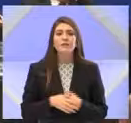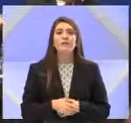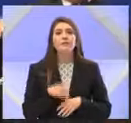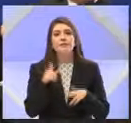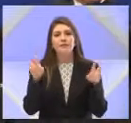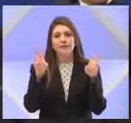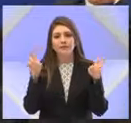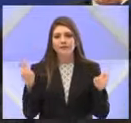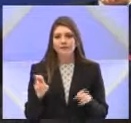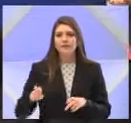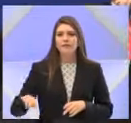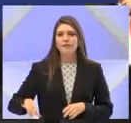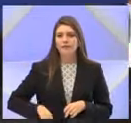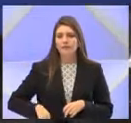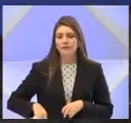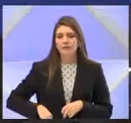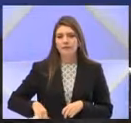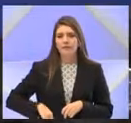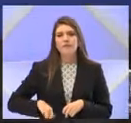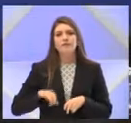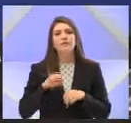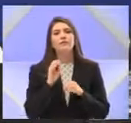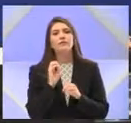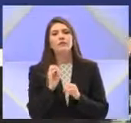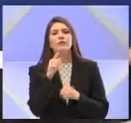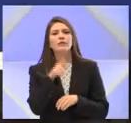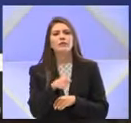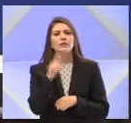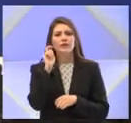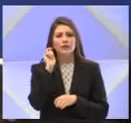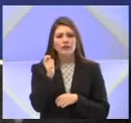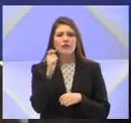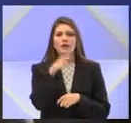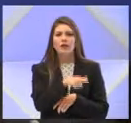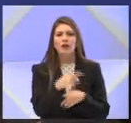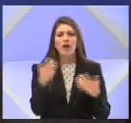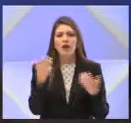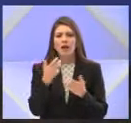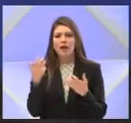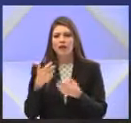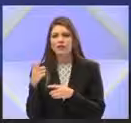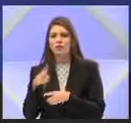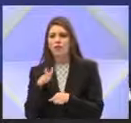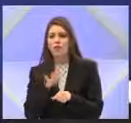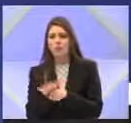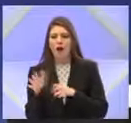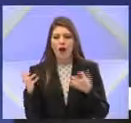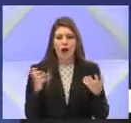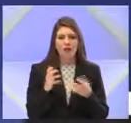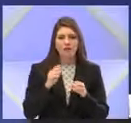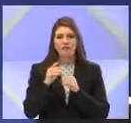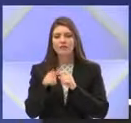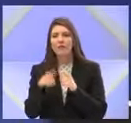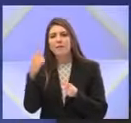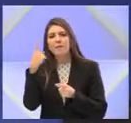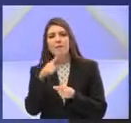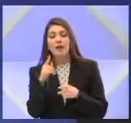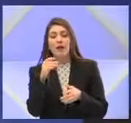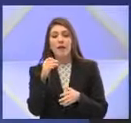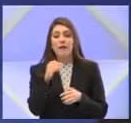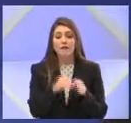o por decirlo en términos satelitales en qué órbitas se andan moviendo para al final